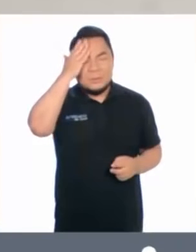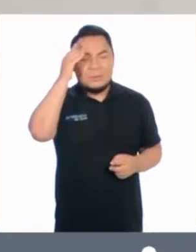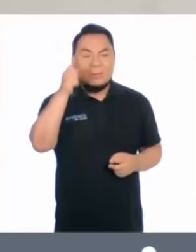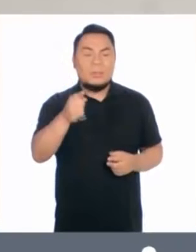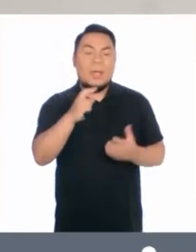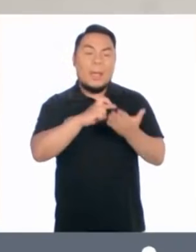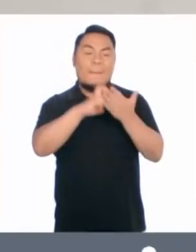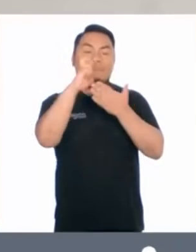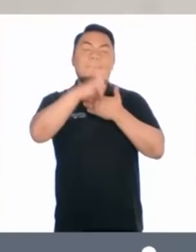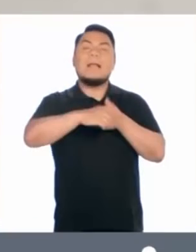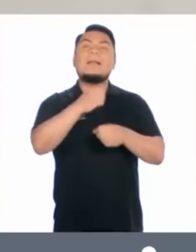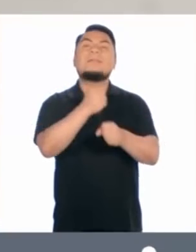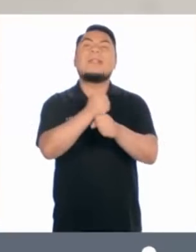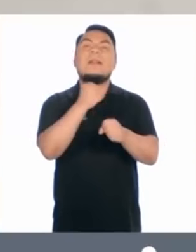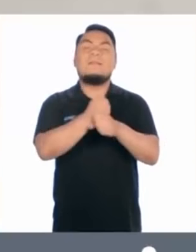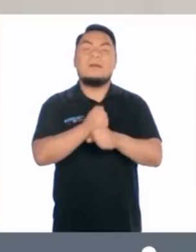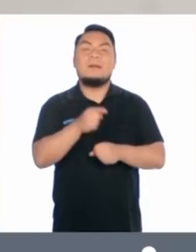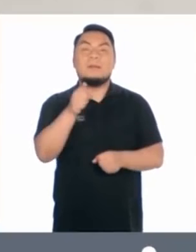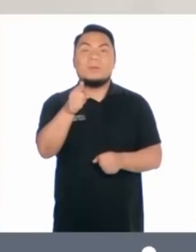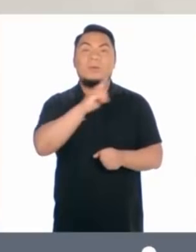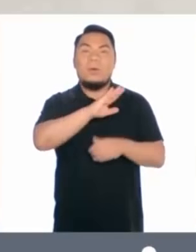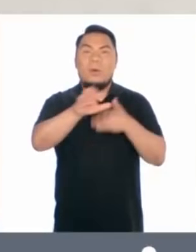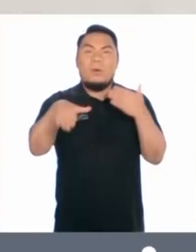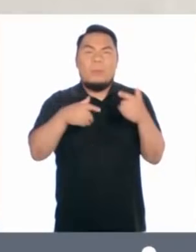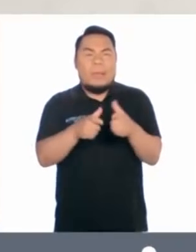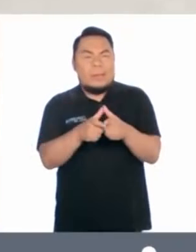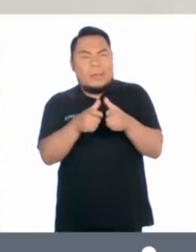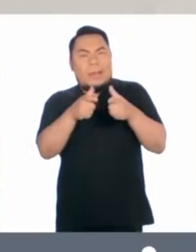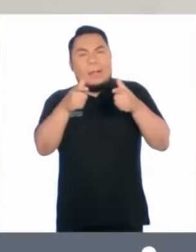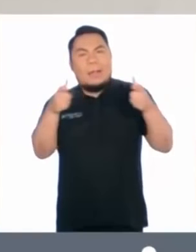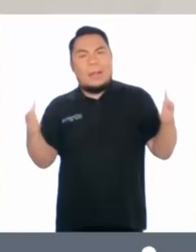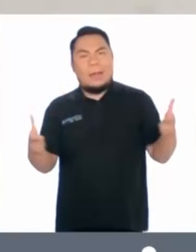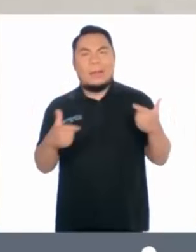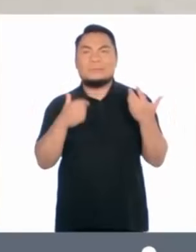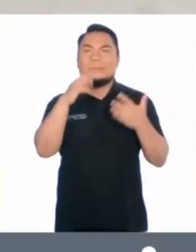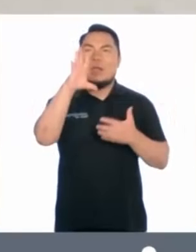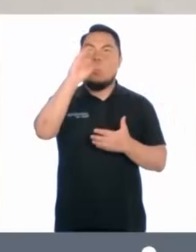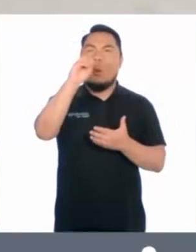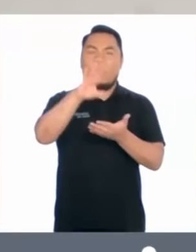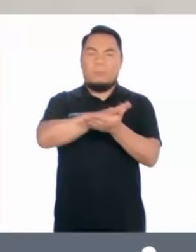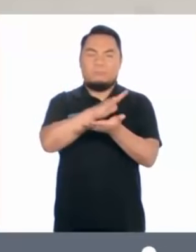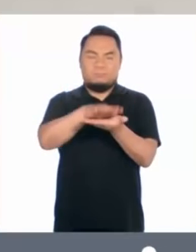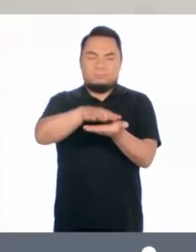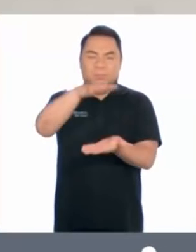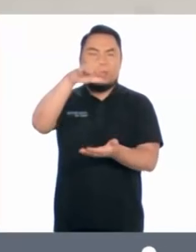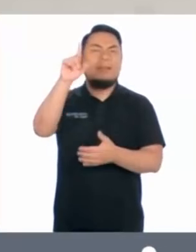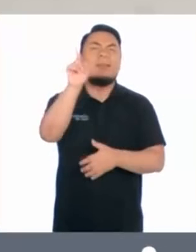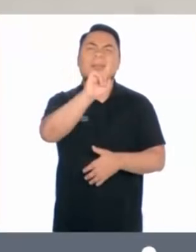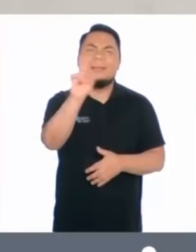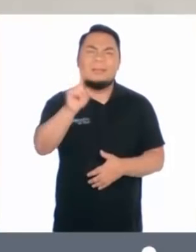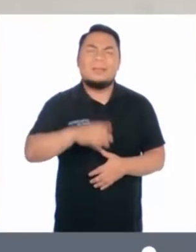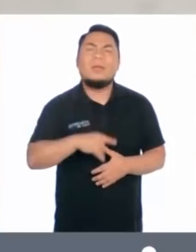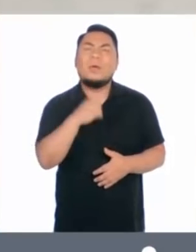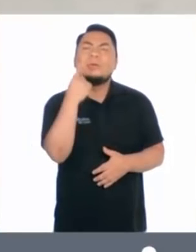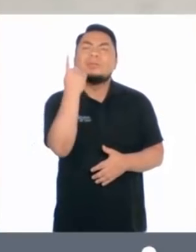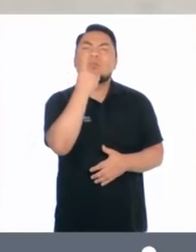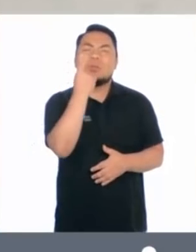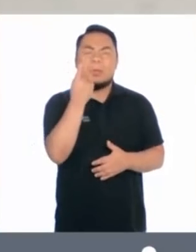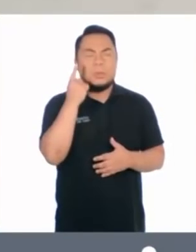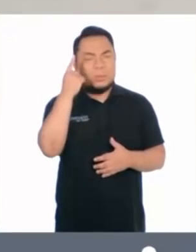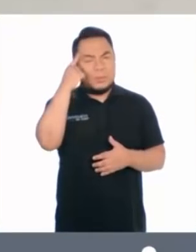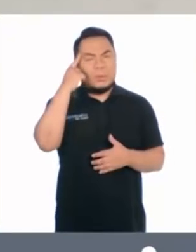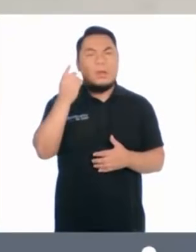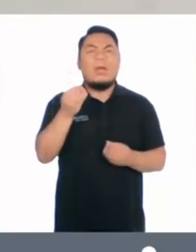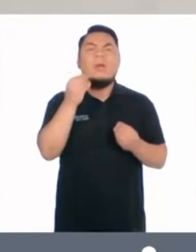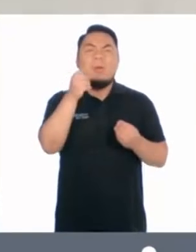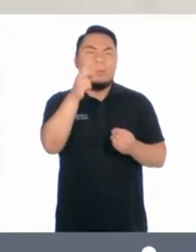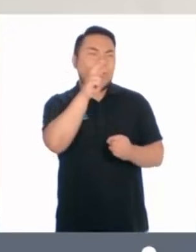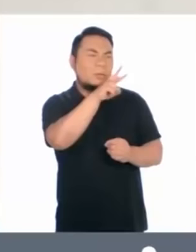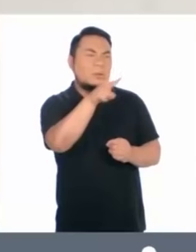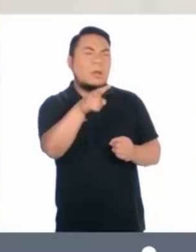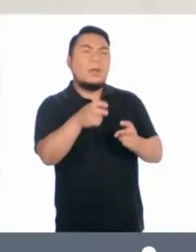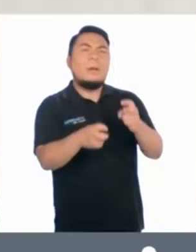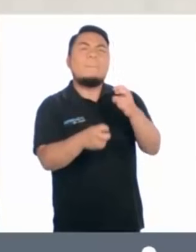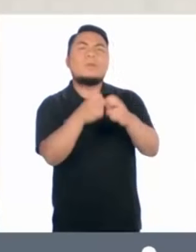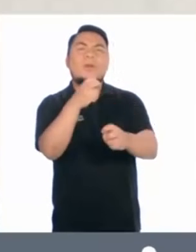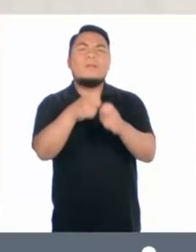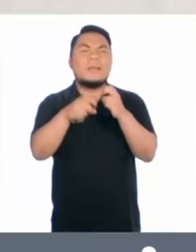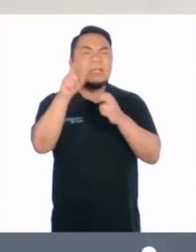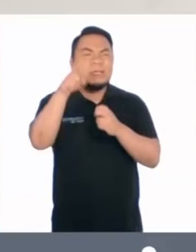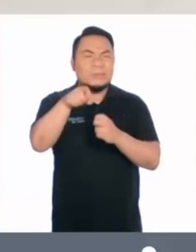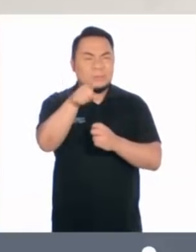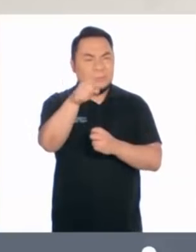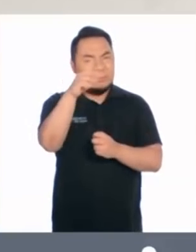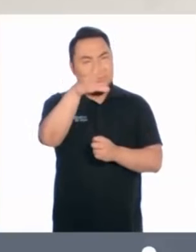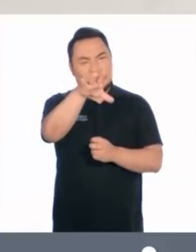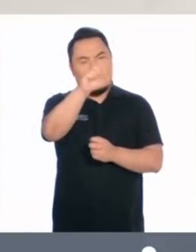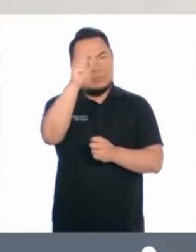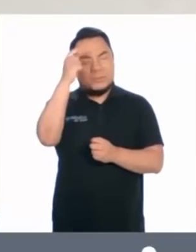haz un plan de trabajo. No tienes por qué hacer un plan de trabajo de 50 hojas. Solamente es una ruta que te lleve desde tu paso número